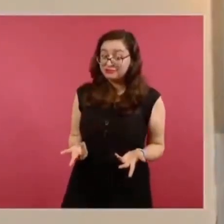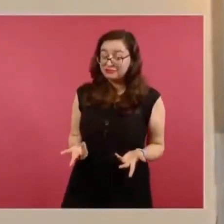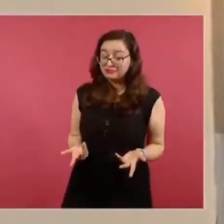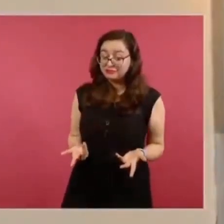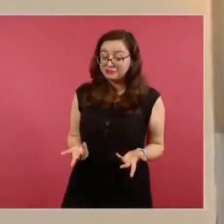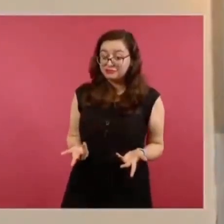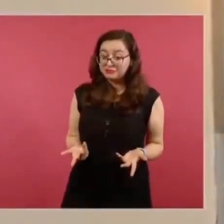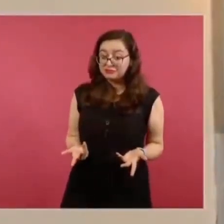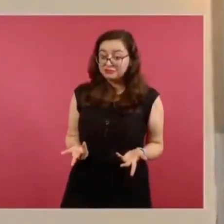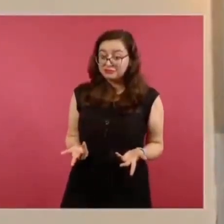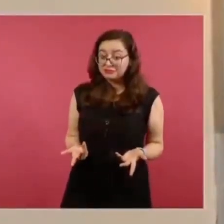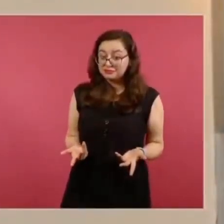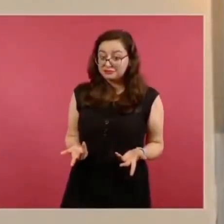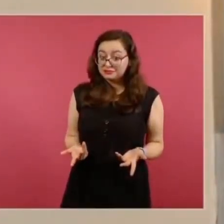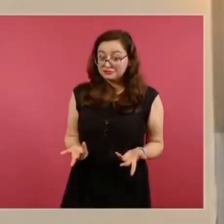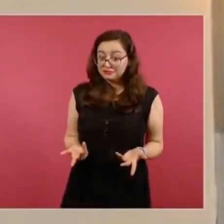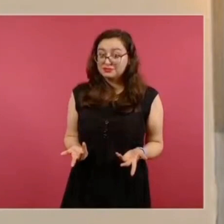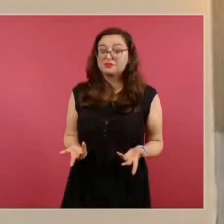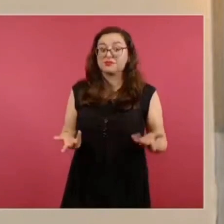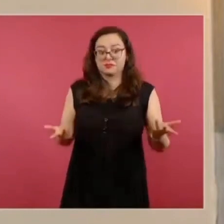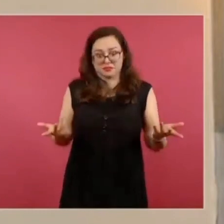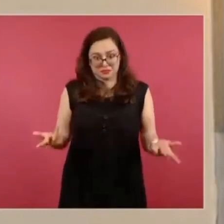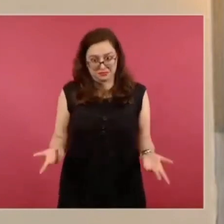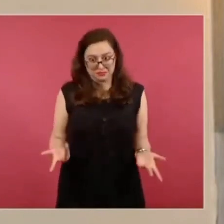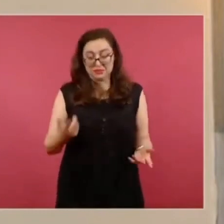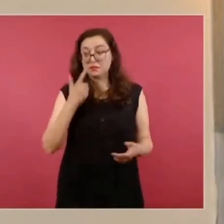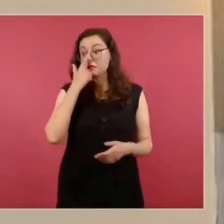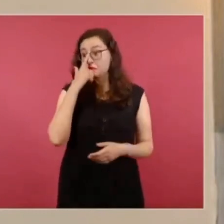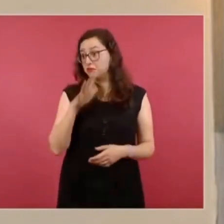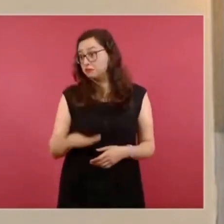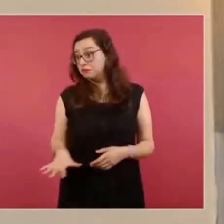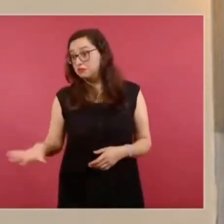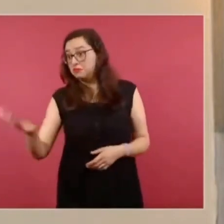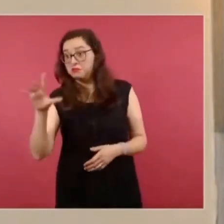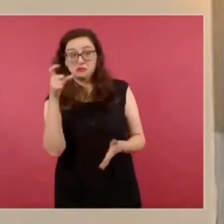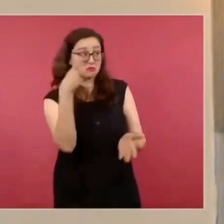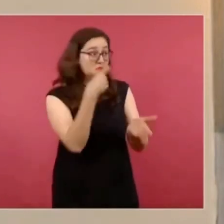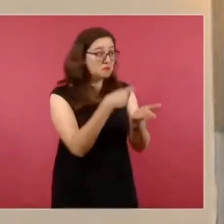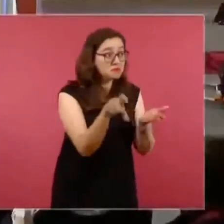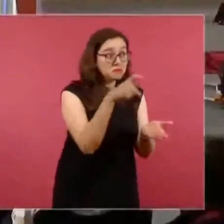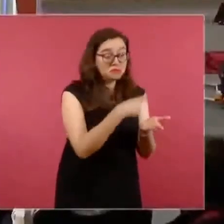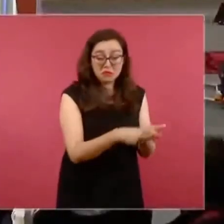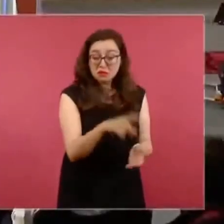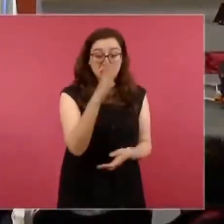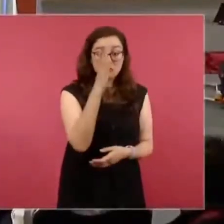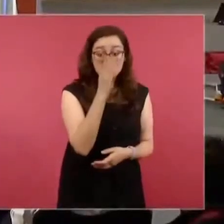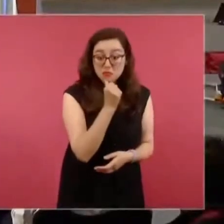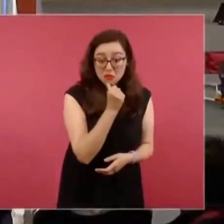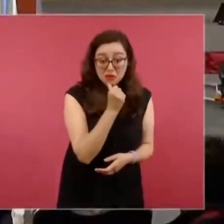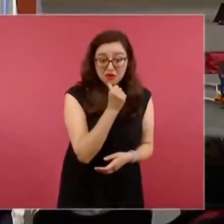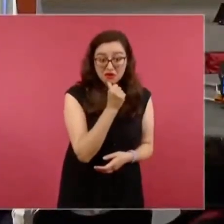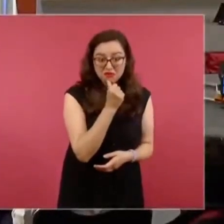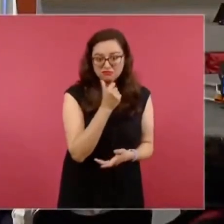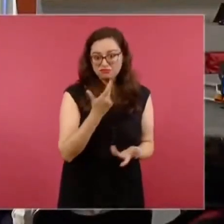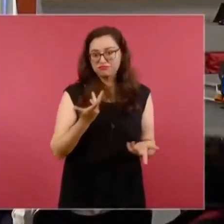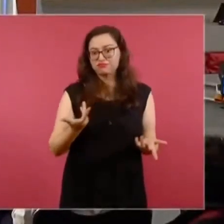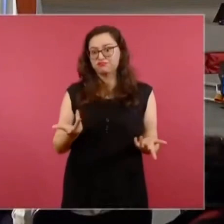¿Cómo no ha de ser raquítica la producción donde el consumo es pequeño? ¿Qué